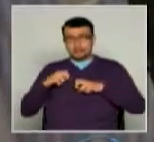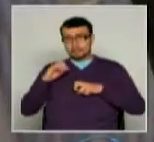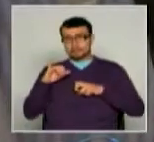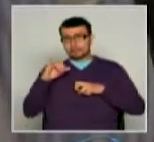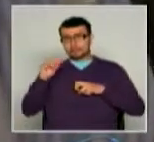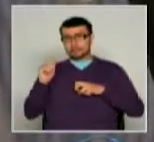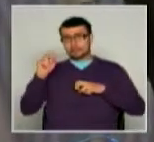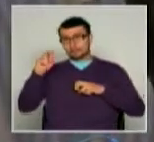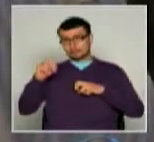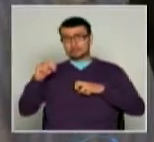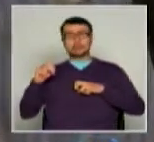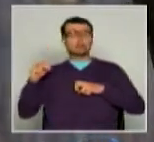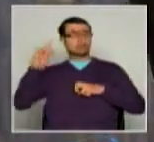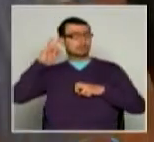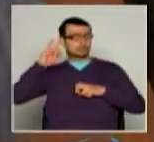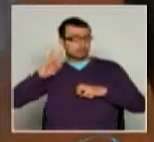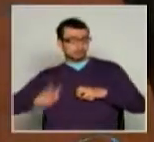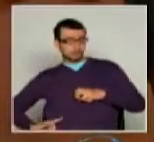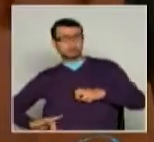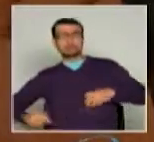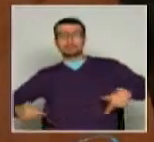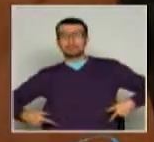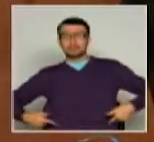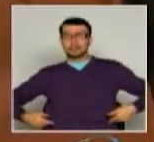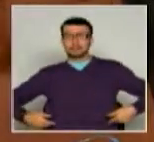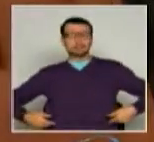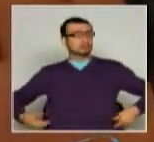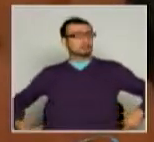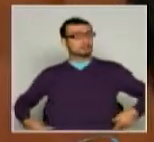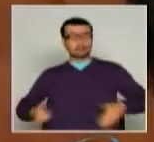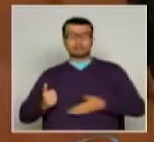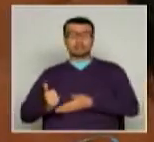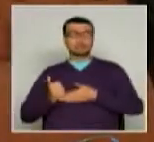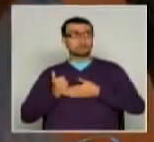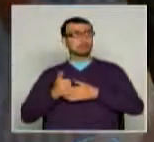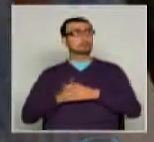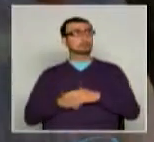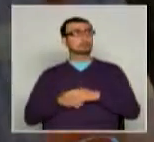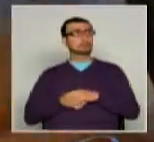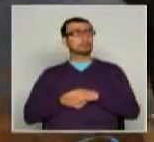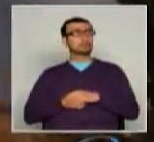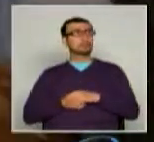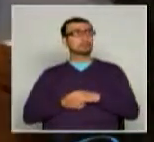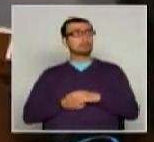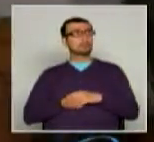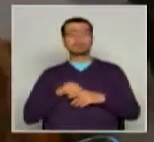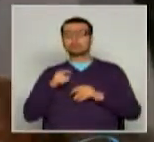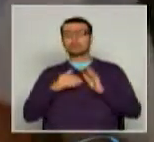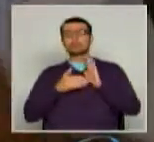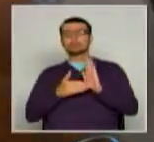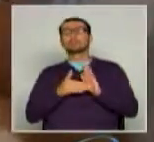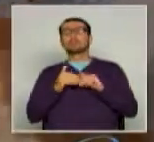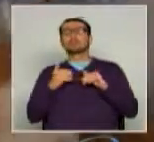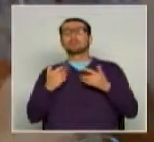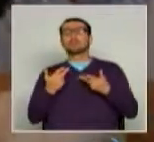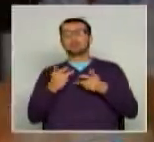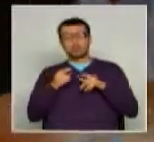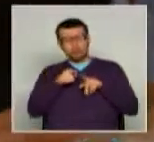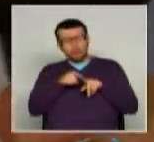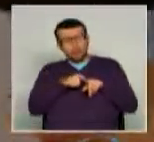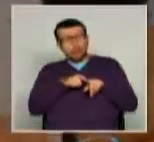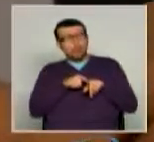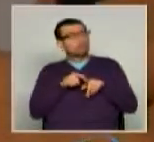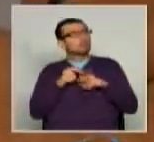lumbar. ¿Para qué? Para que esa energía... Mostremos qué es la aguja. Pero déjeme la cámara cerquita, perdóname, para